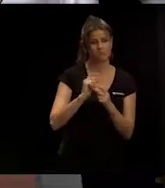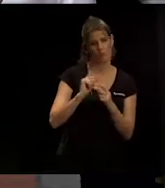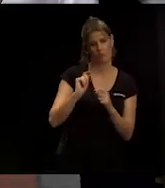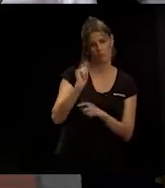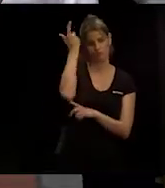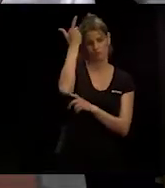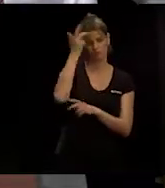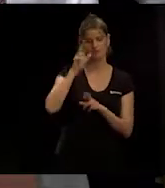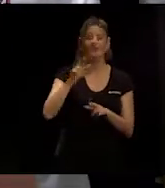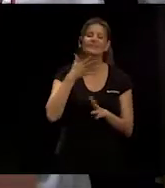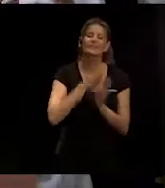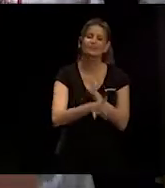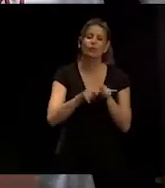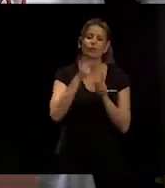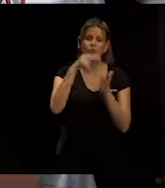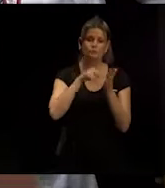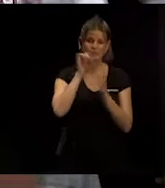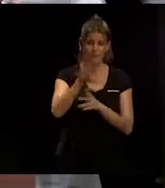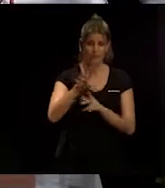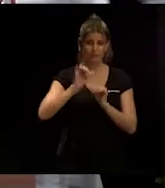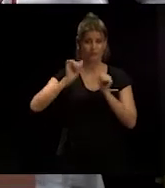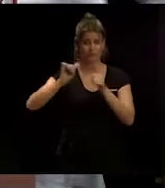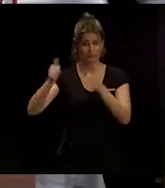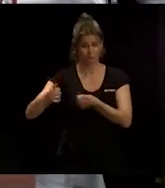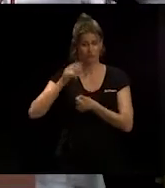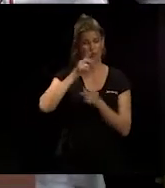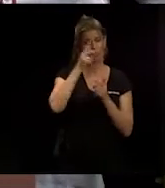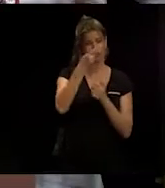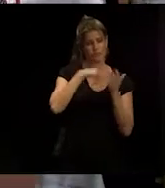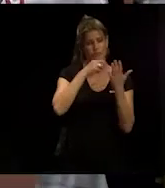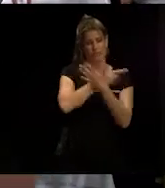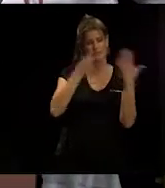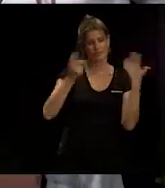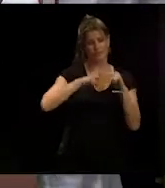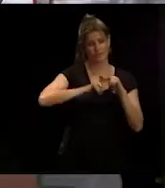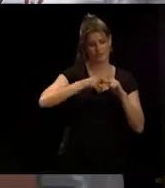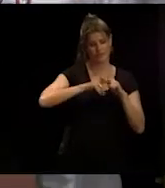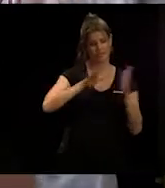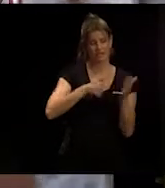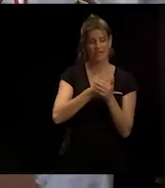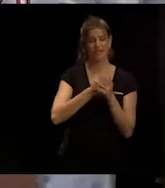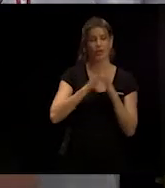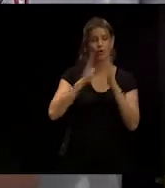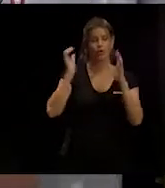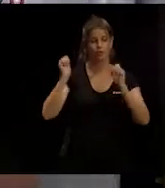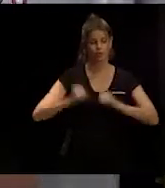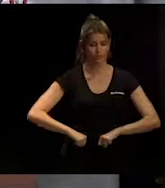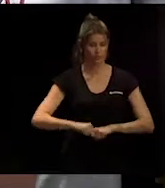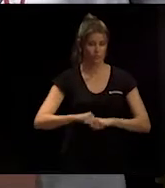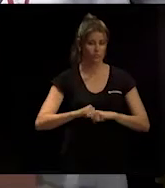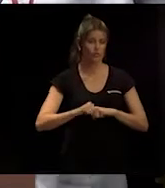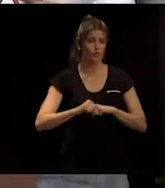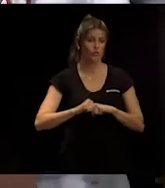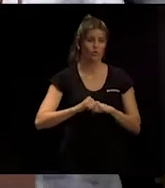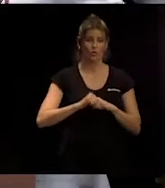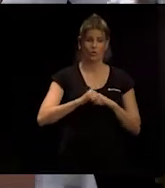preparación en 2015 y en el 2016 hicimos unos talleres para terminar con unos conciertos en el primer trimestre de este